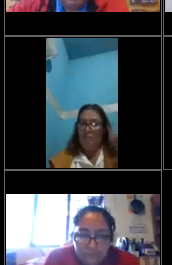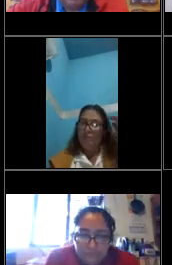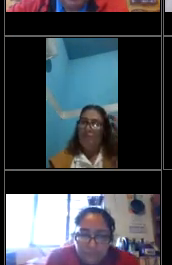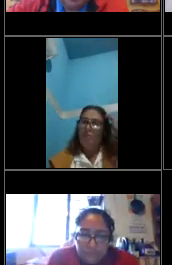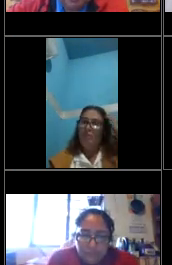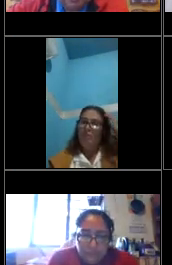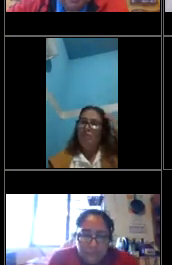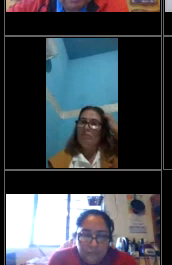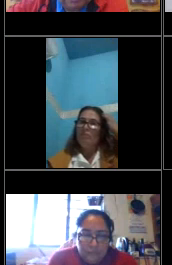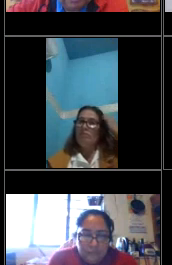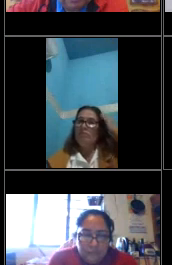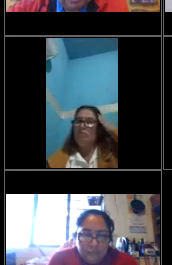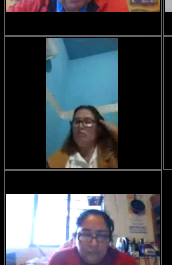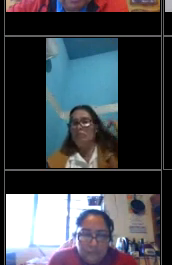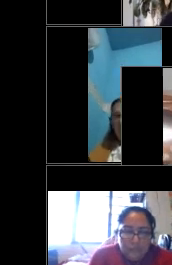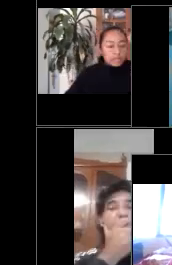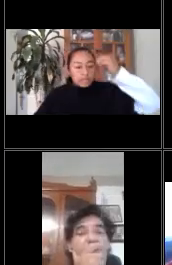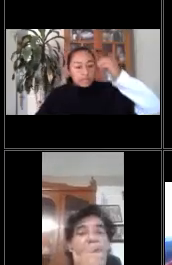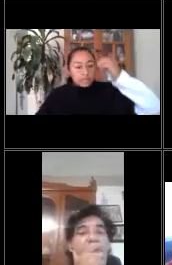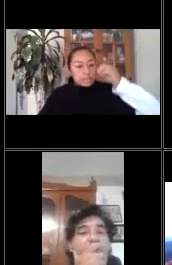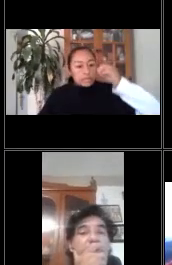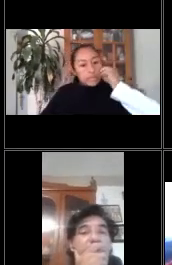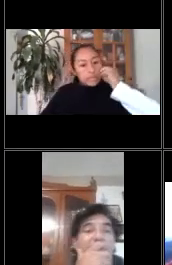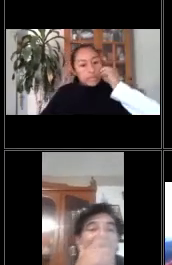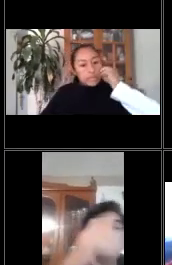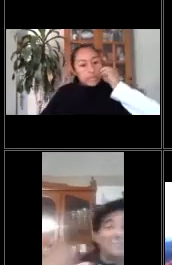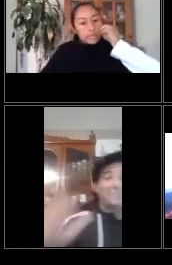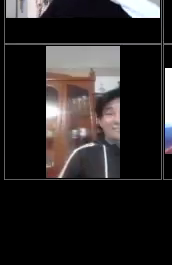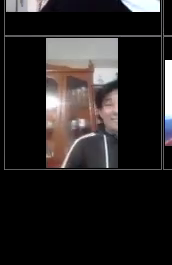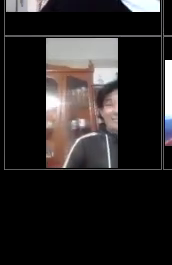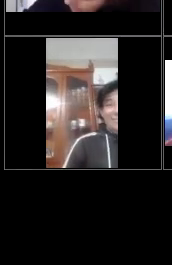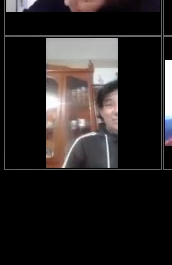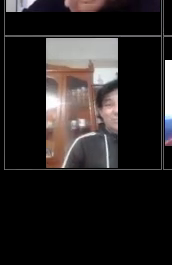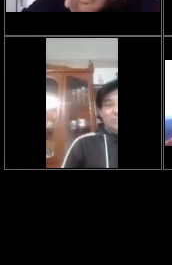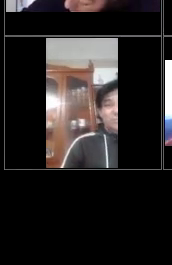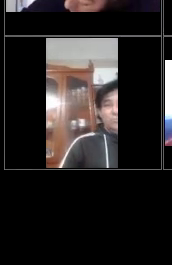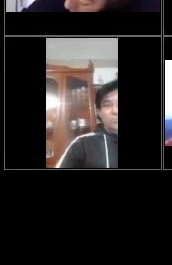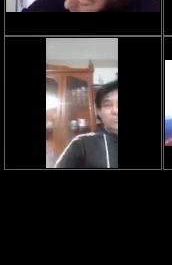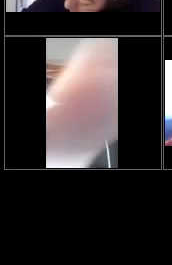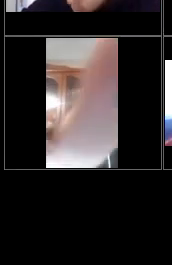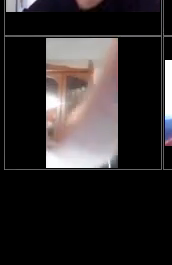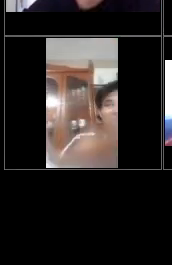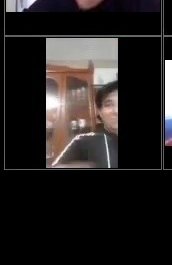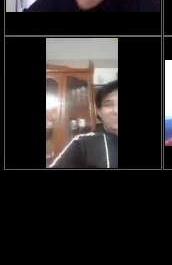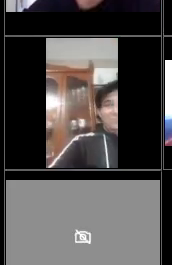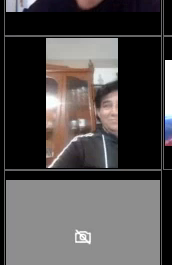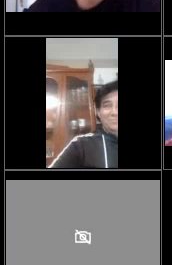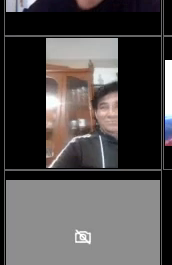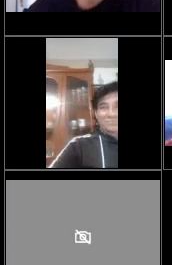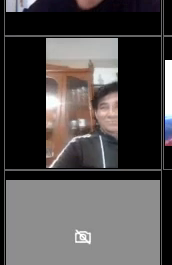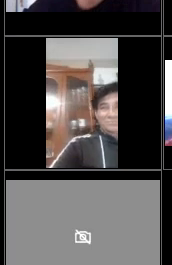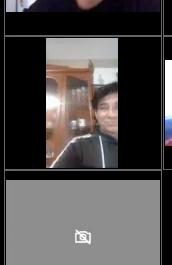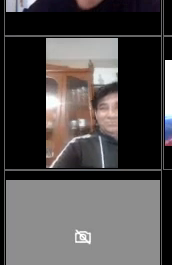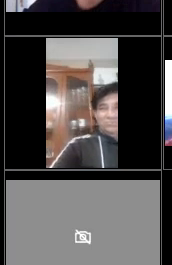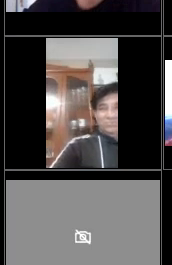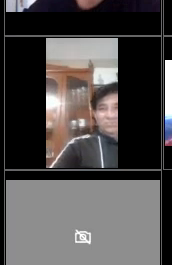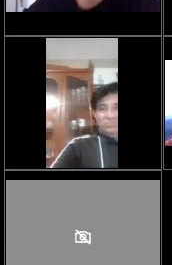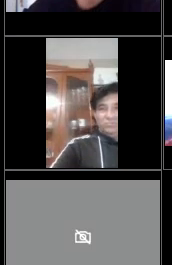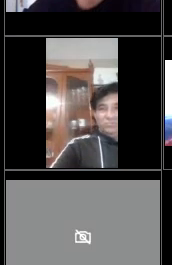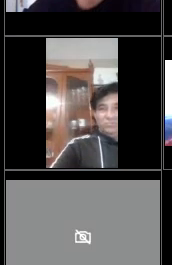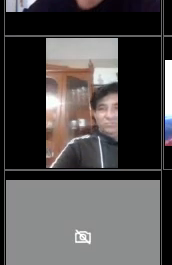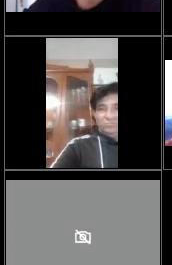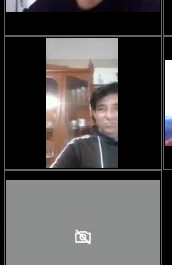en este trabajo por proyectos tengo mi segunda actividad en donde tengo que trabajar en el aprendizaje basado en